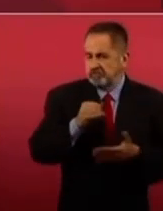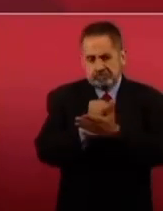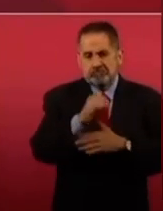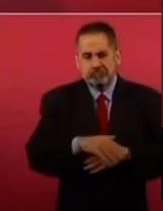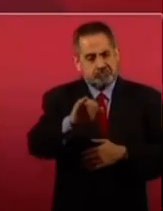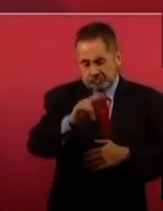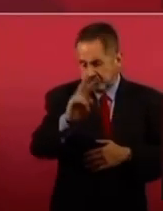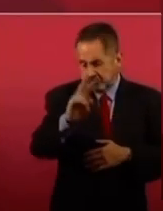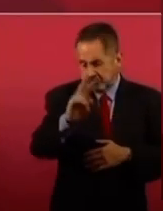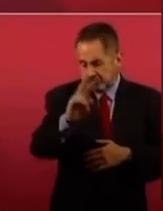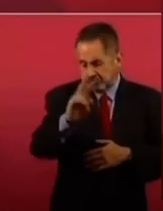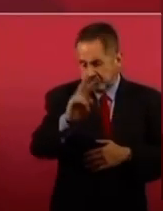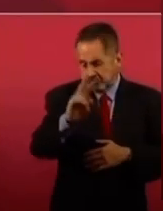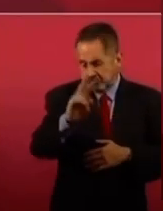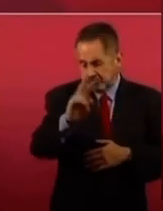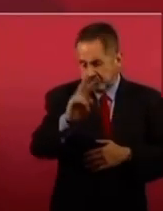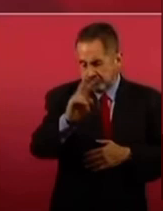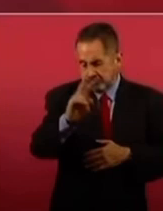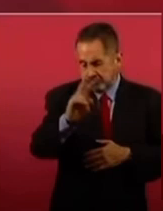legalmente.